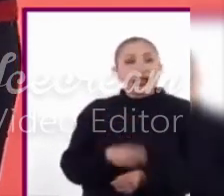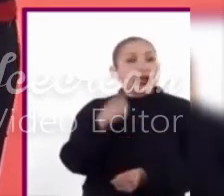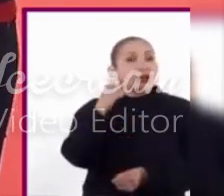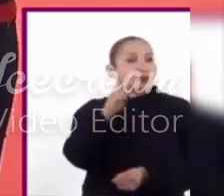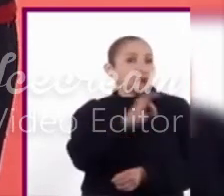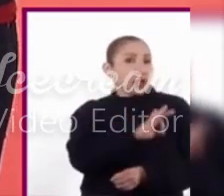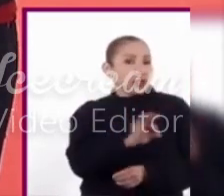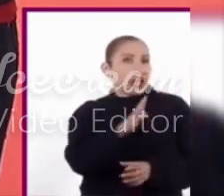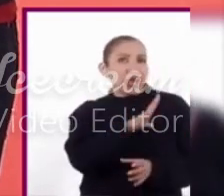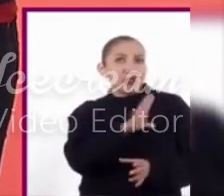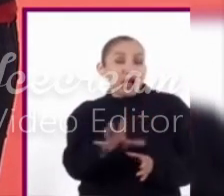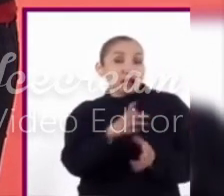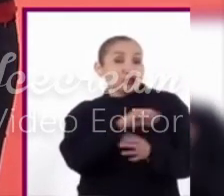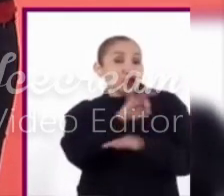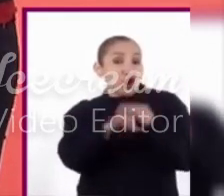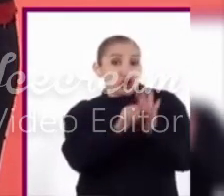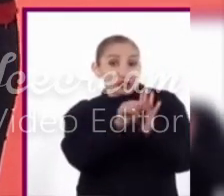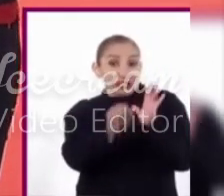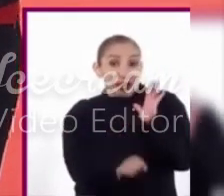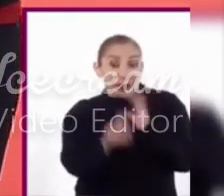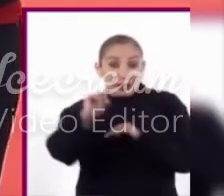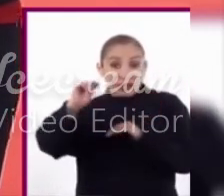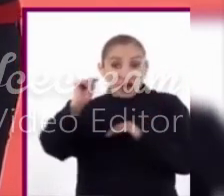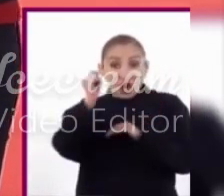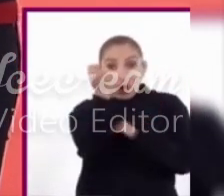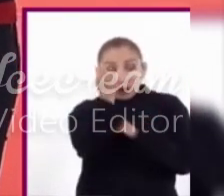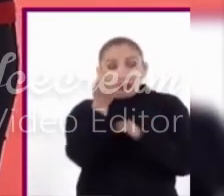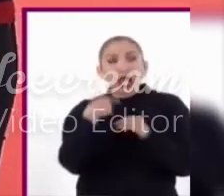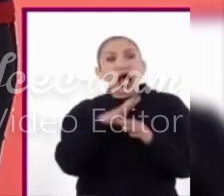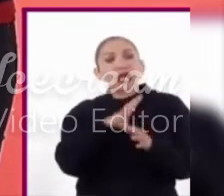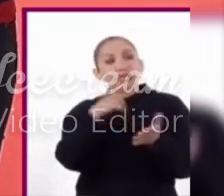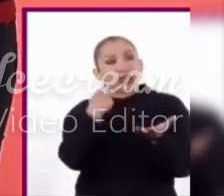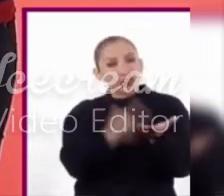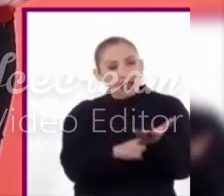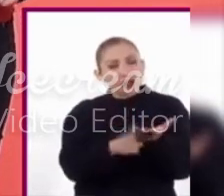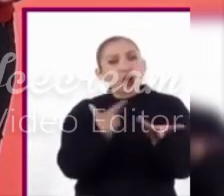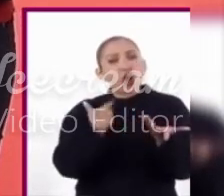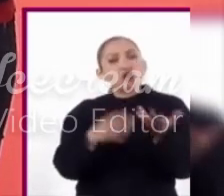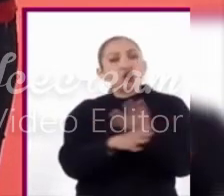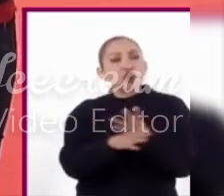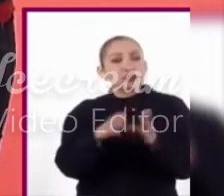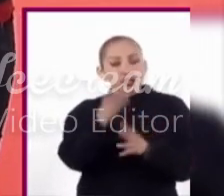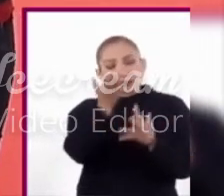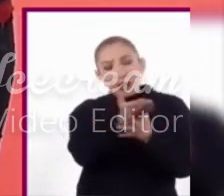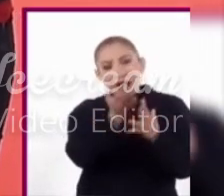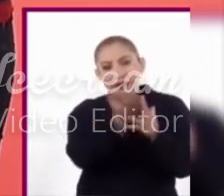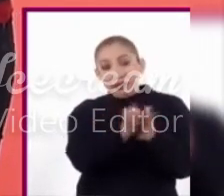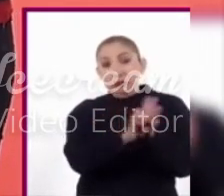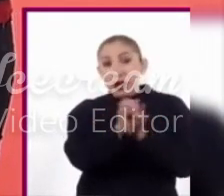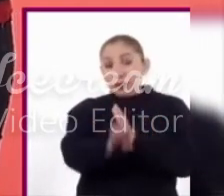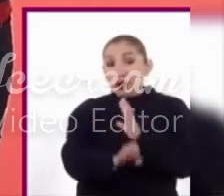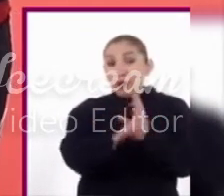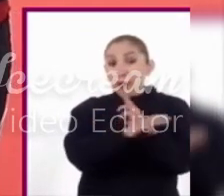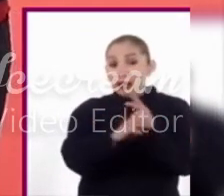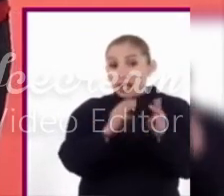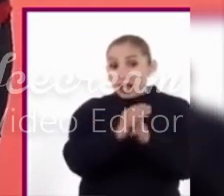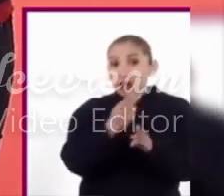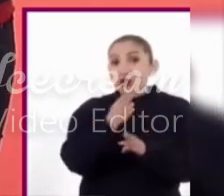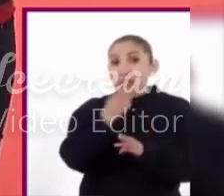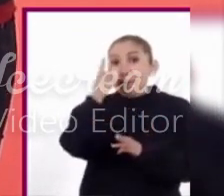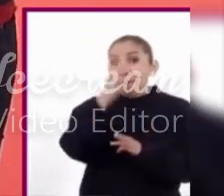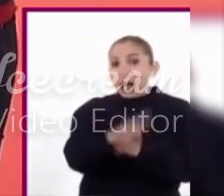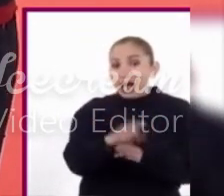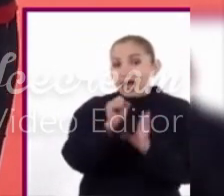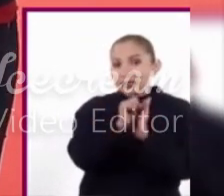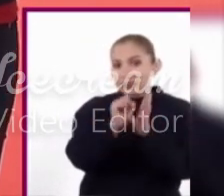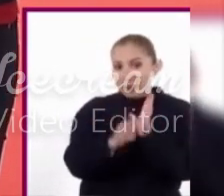puede generalizar que cualquier sistema tecnológico está constituido por componentes, como los materiales que se utilizan en